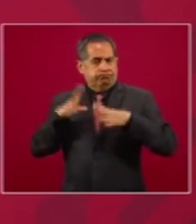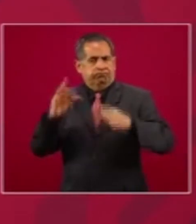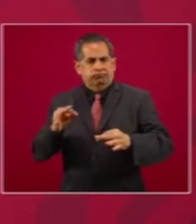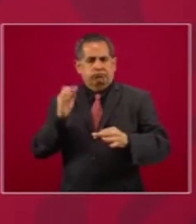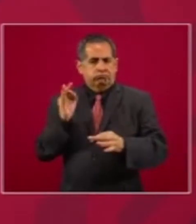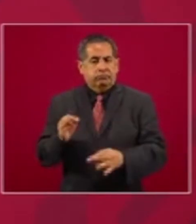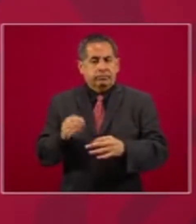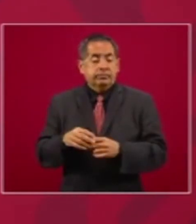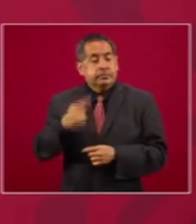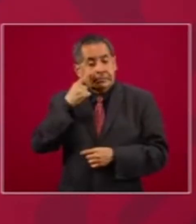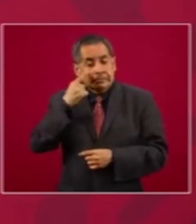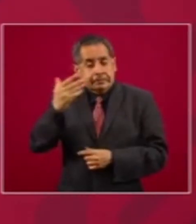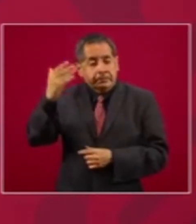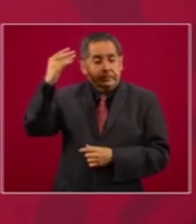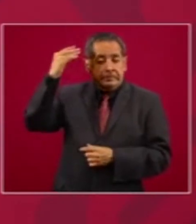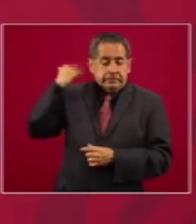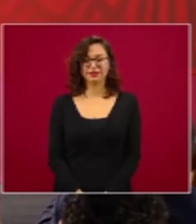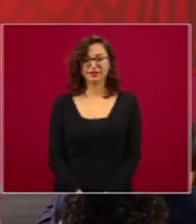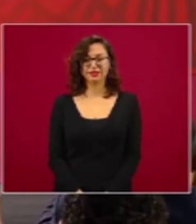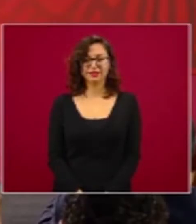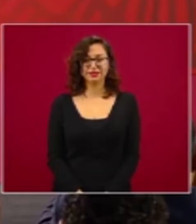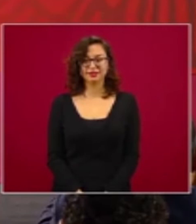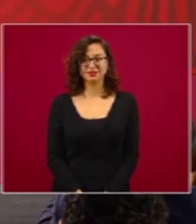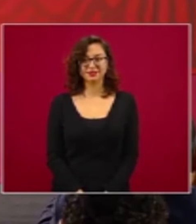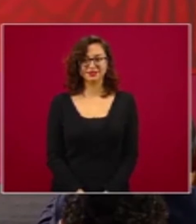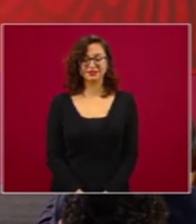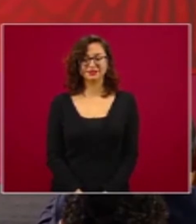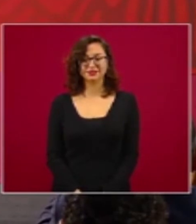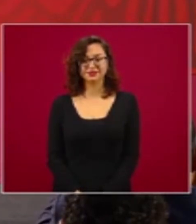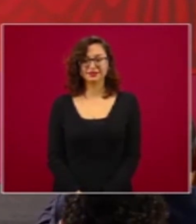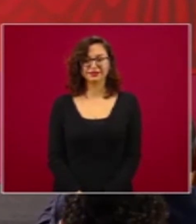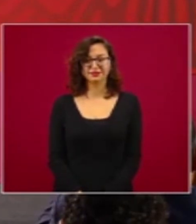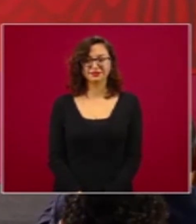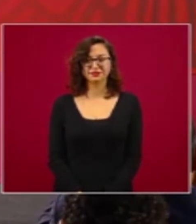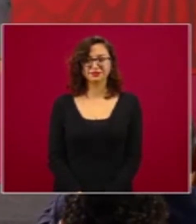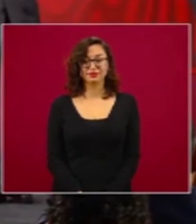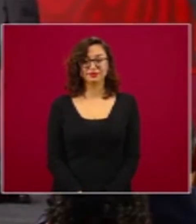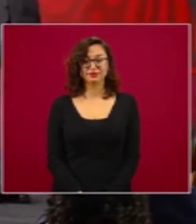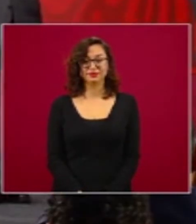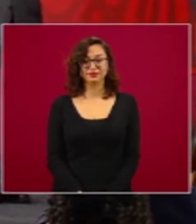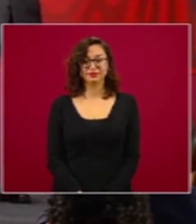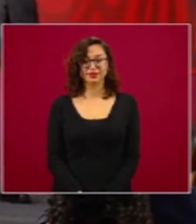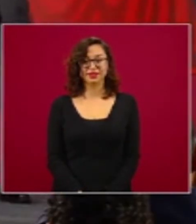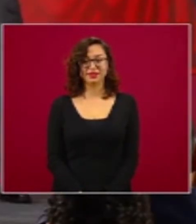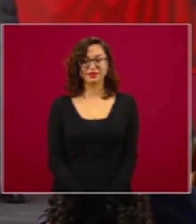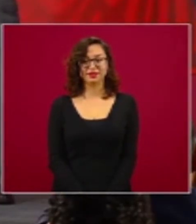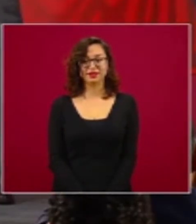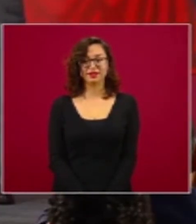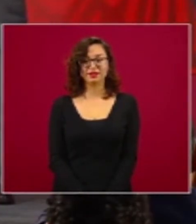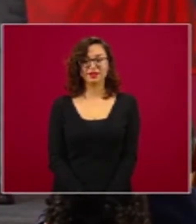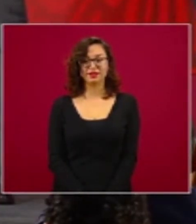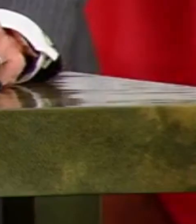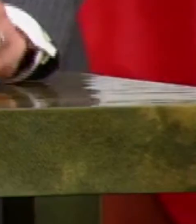Manuel López Obrador firmó un acuerdo con representantes de cuatro televisoras que transmitirán contenidos educativos con validez oficial y